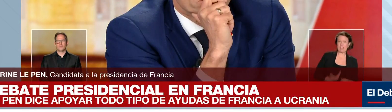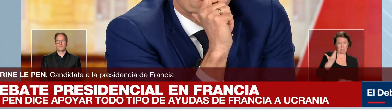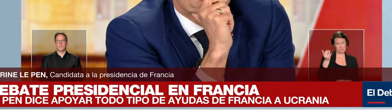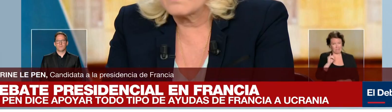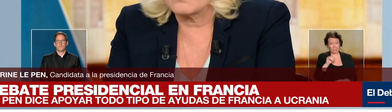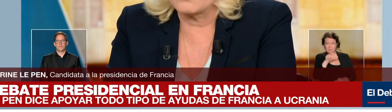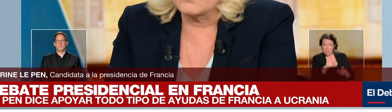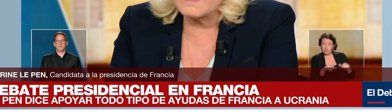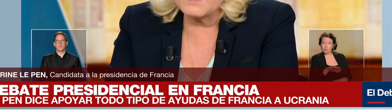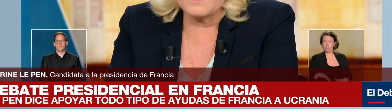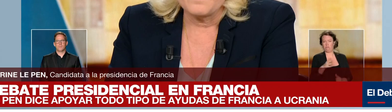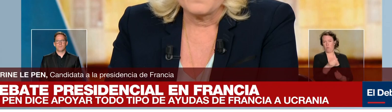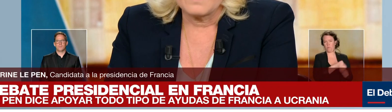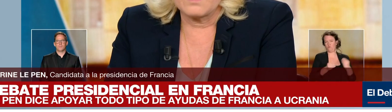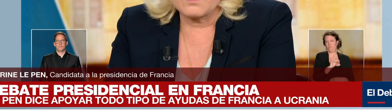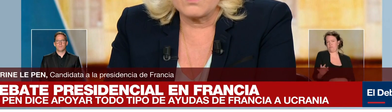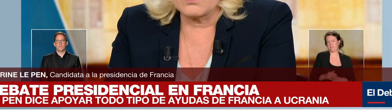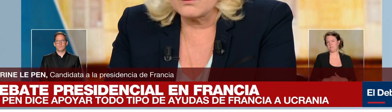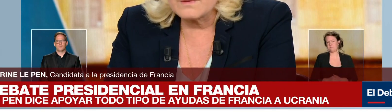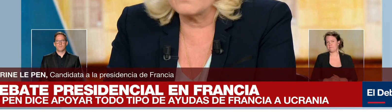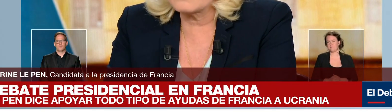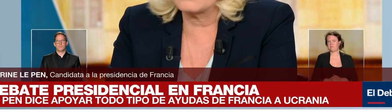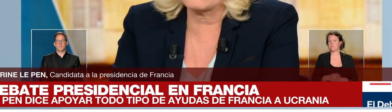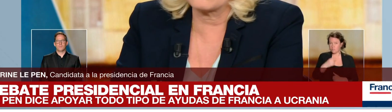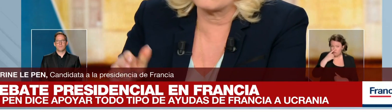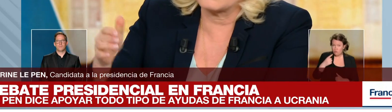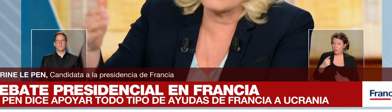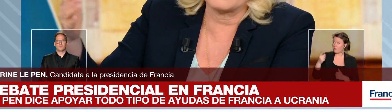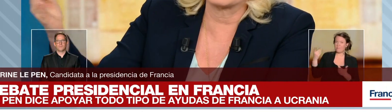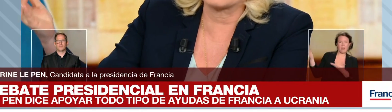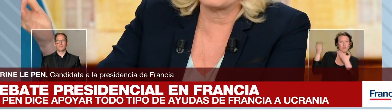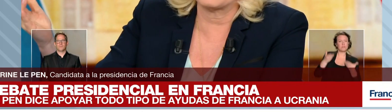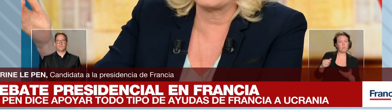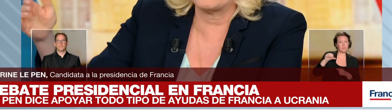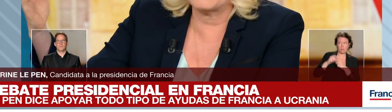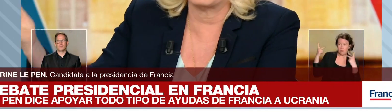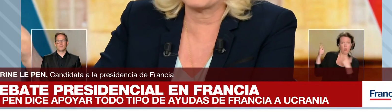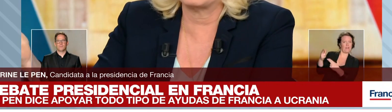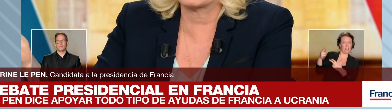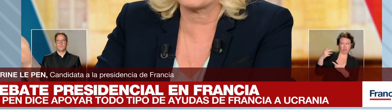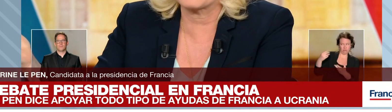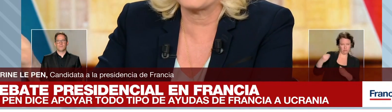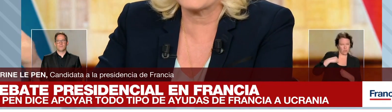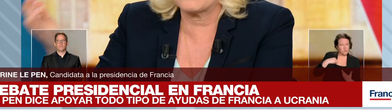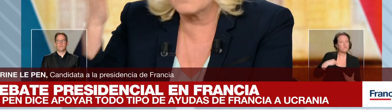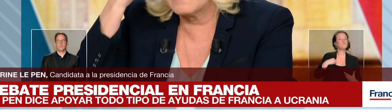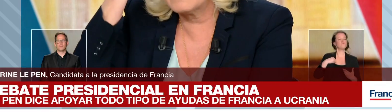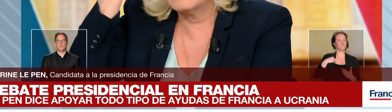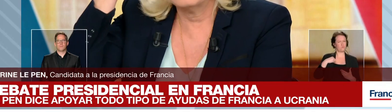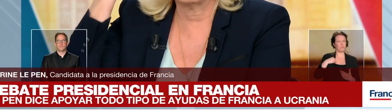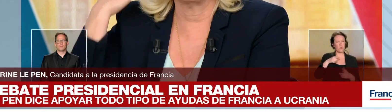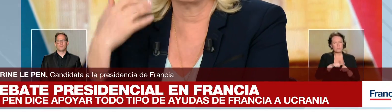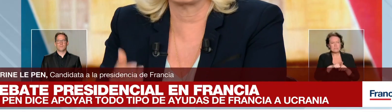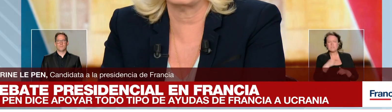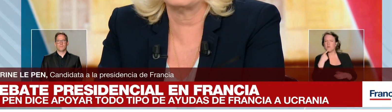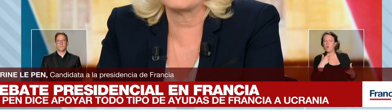al pueblo francés. Y pienso que las consecuencias de ese bloqueo nos han anunciado que sería negociado por la Unión Europea después de